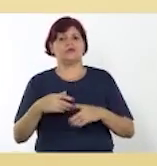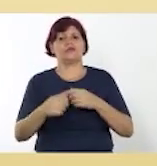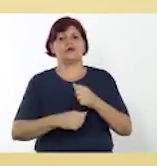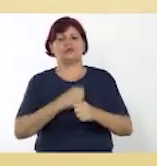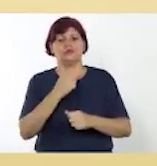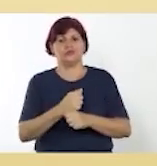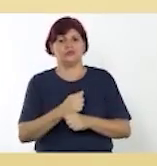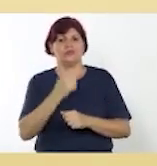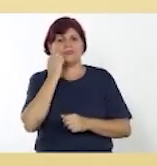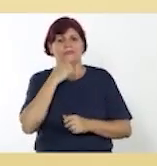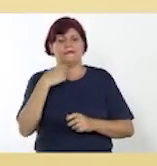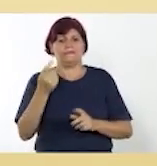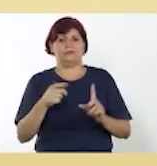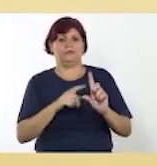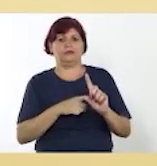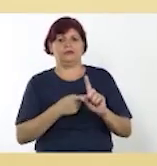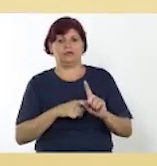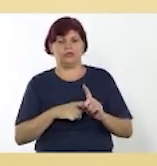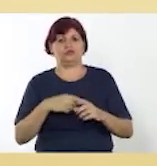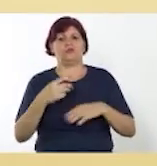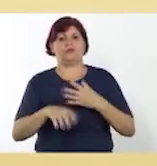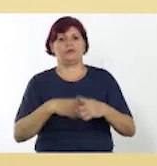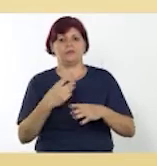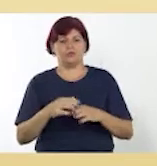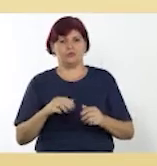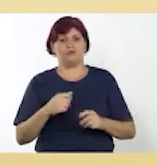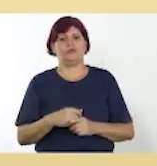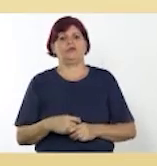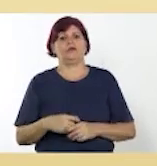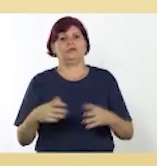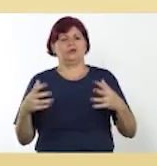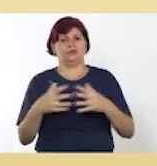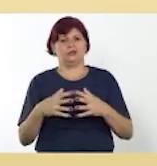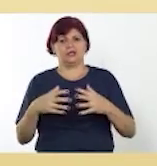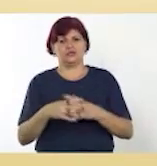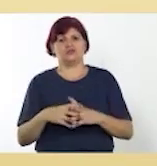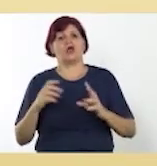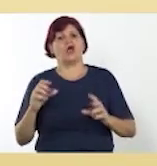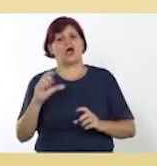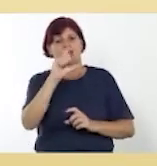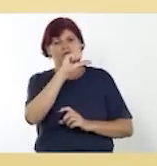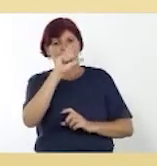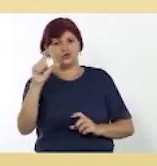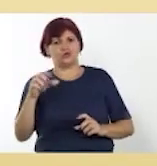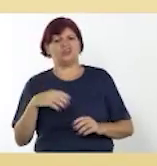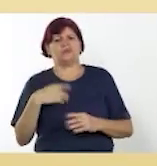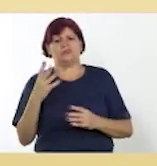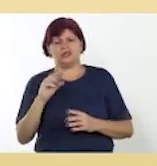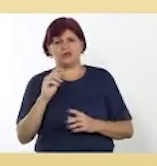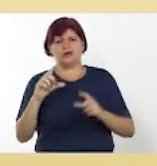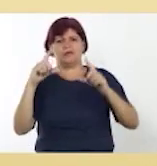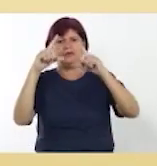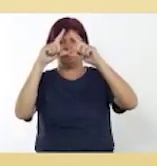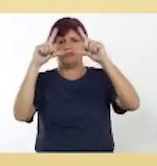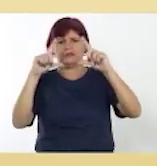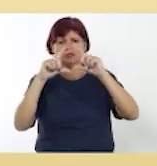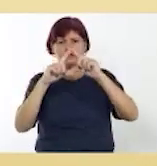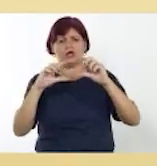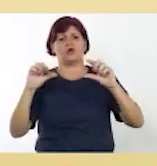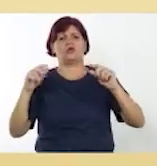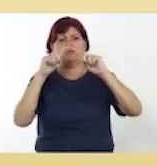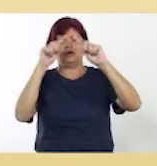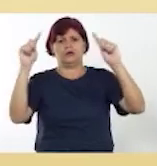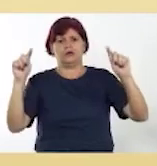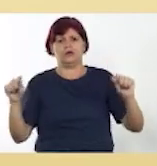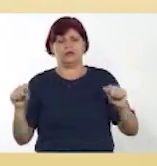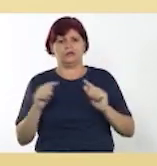aplicación. Además de resolver problemas y ejercicios aplicando las razones trigonométricas y teoremas referentes a triángulos